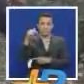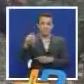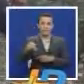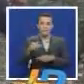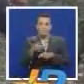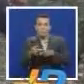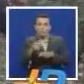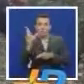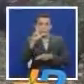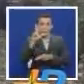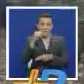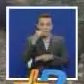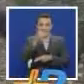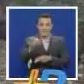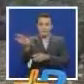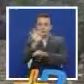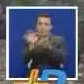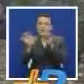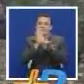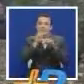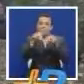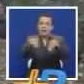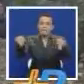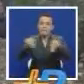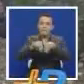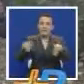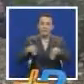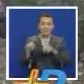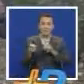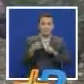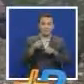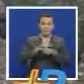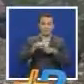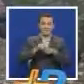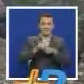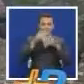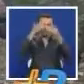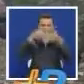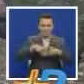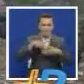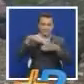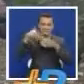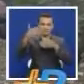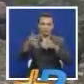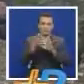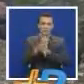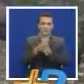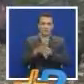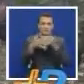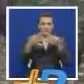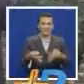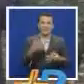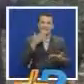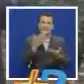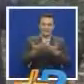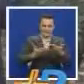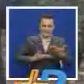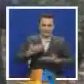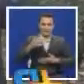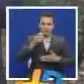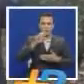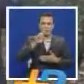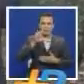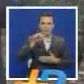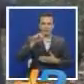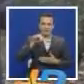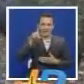este lunes cuando se establezca un entrenamiento a puerta cerrada. A nombre de la gala de Orlando Marmolejo, la mejor tienda de trajes exclusivos para bodas,